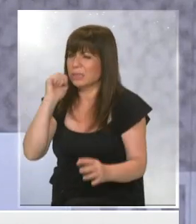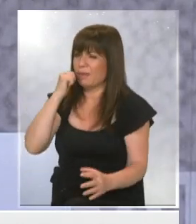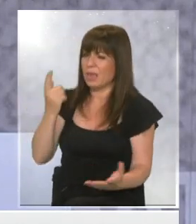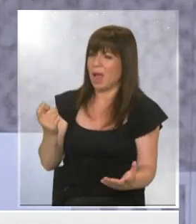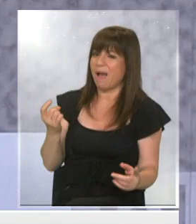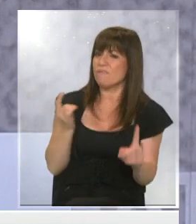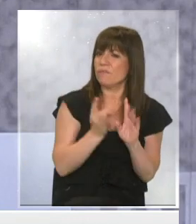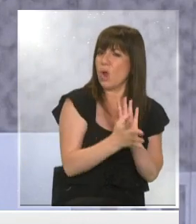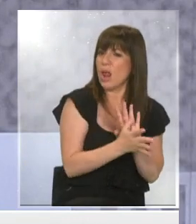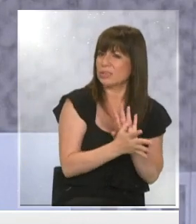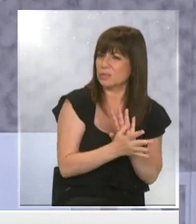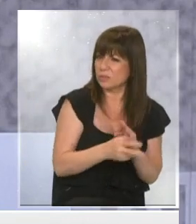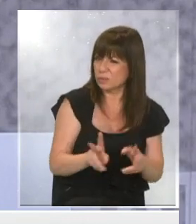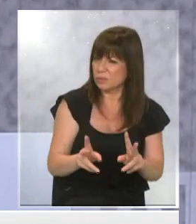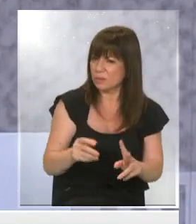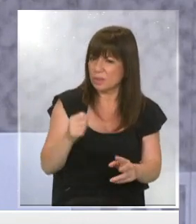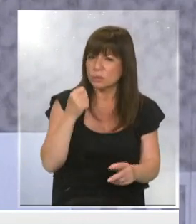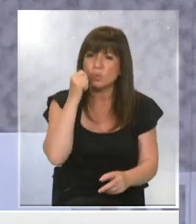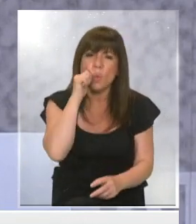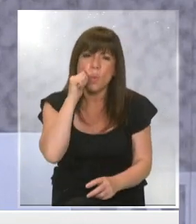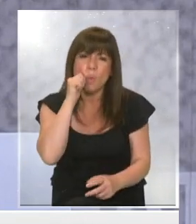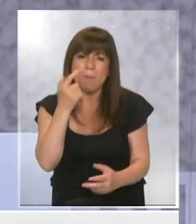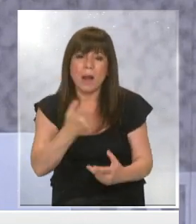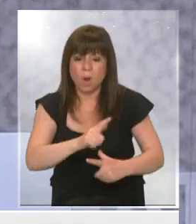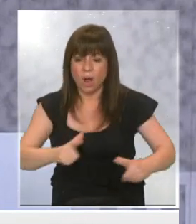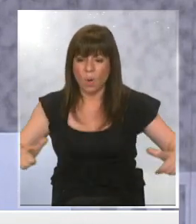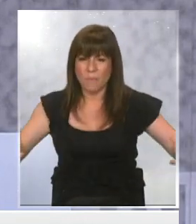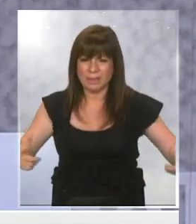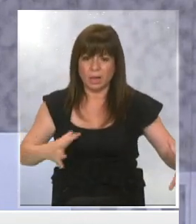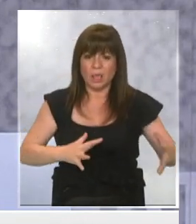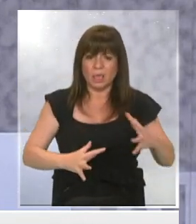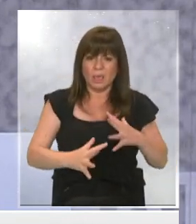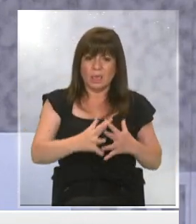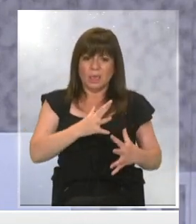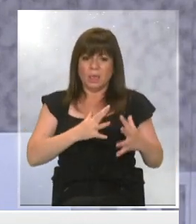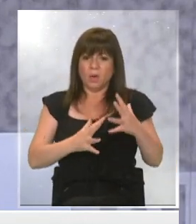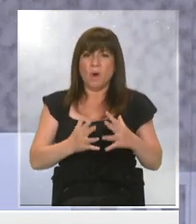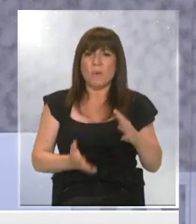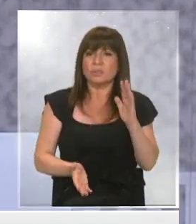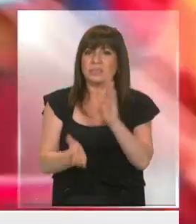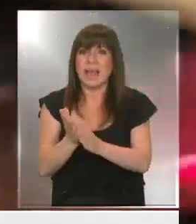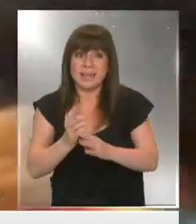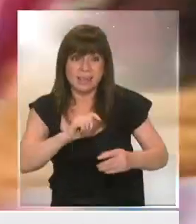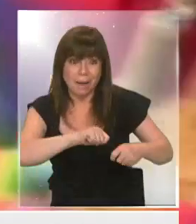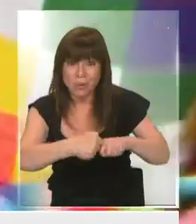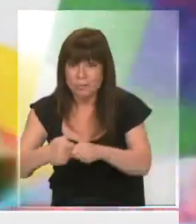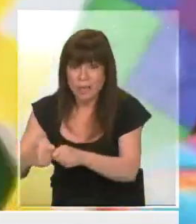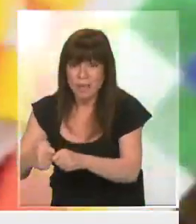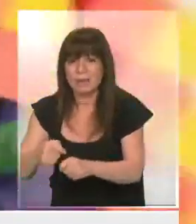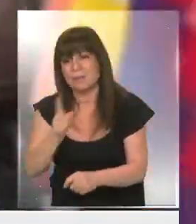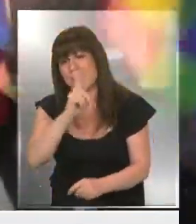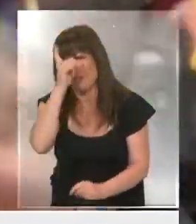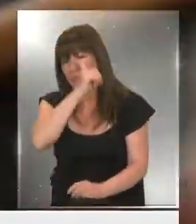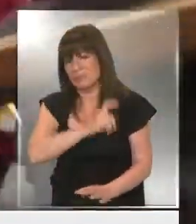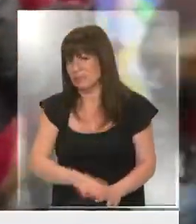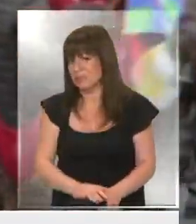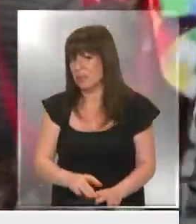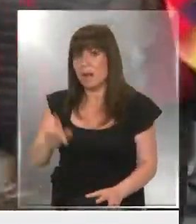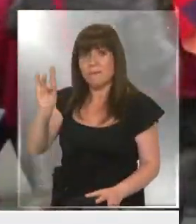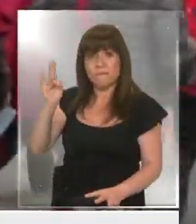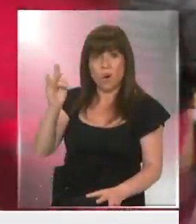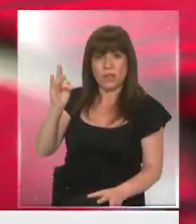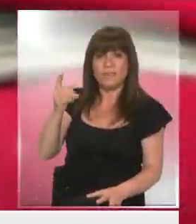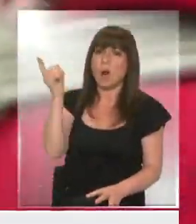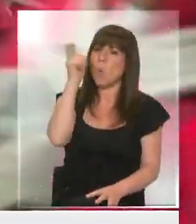humanos, pero además, al aumentar la tensión, hace que una salida sostenible de la crisis sea más difícil. Bolivia es el último país